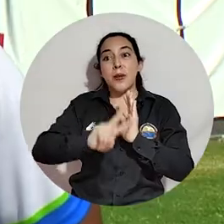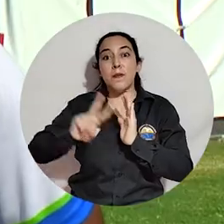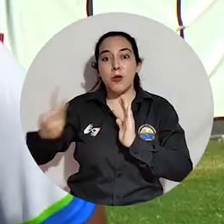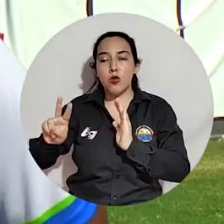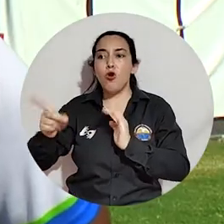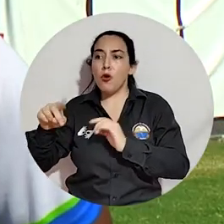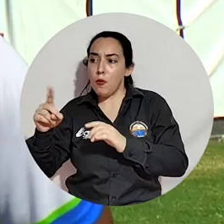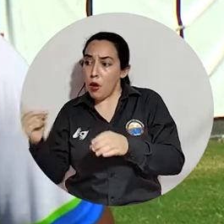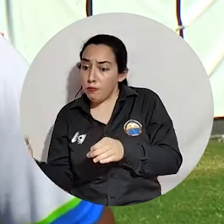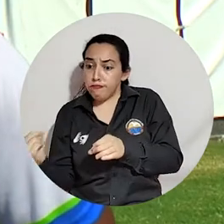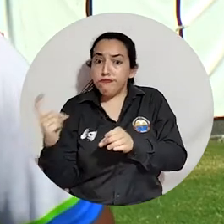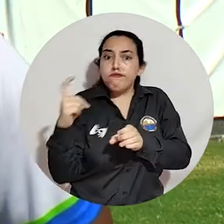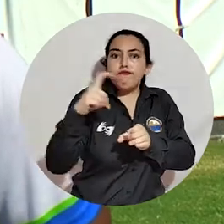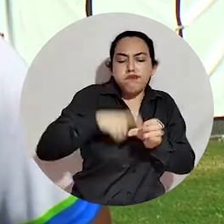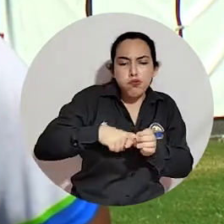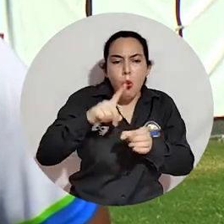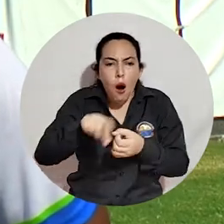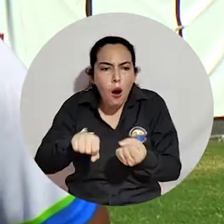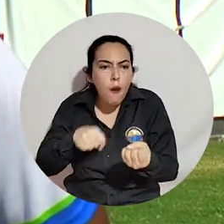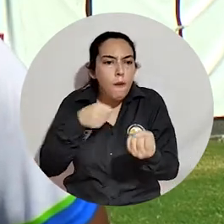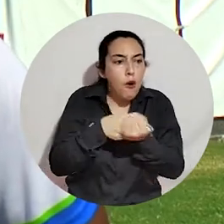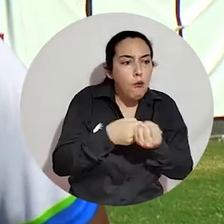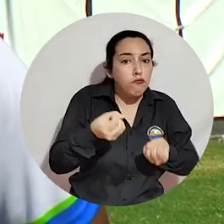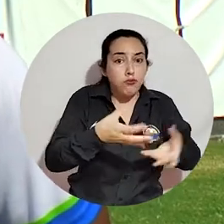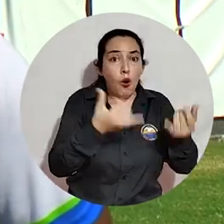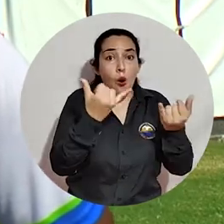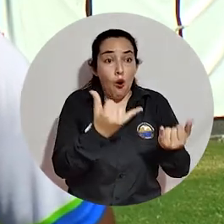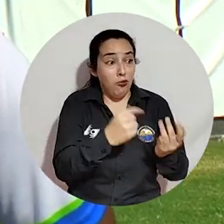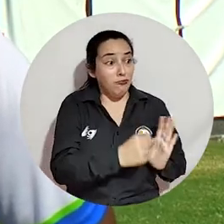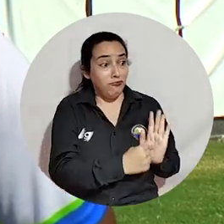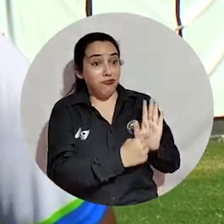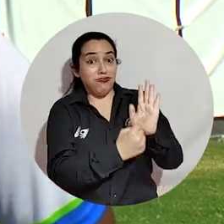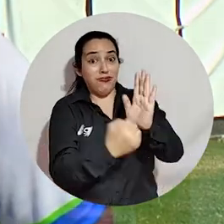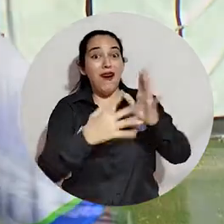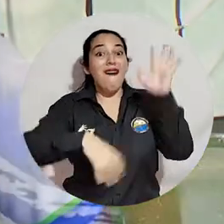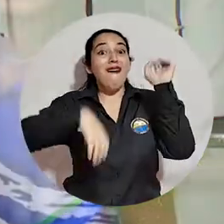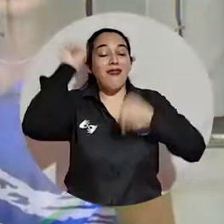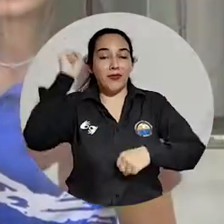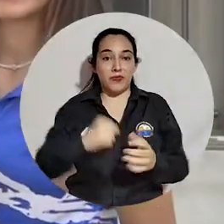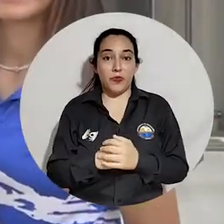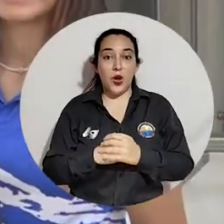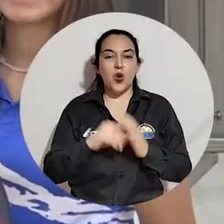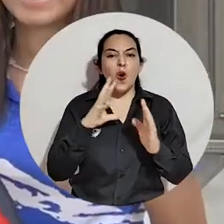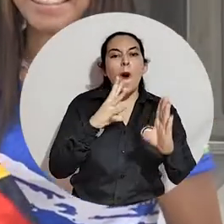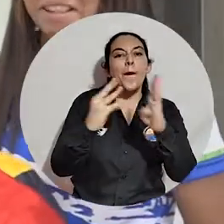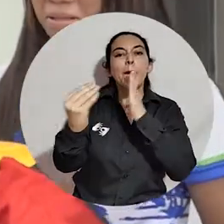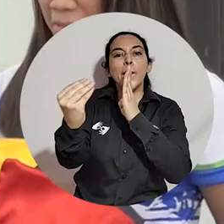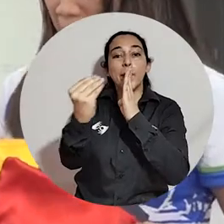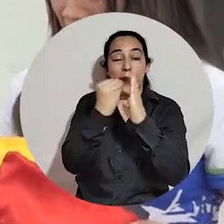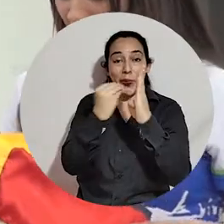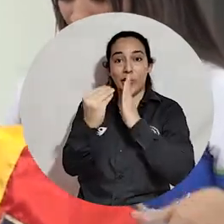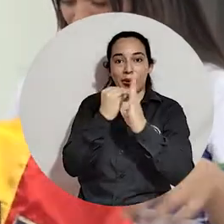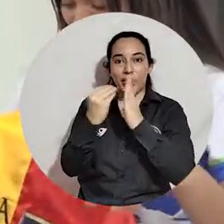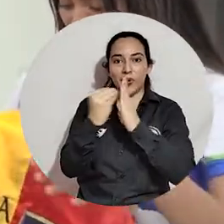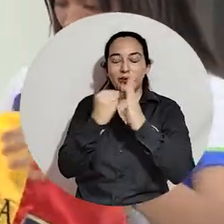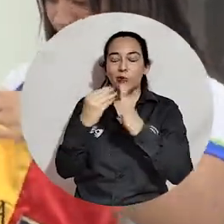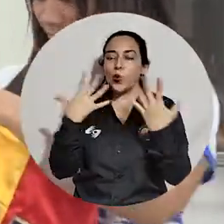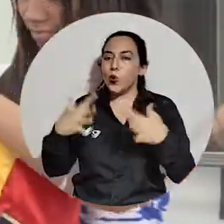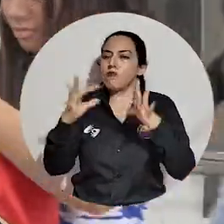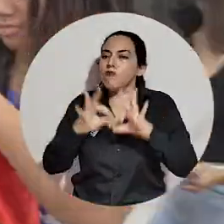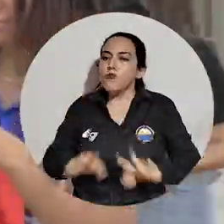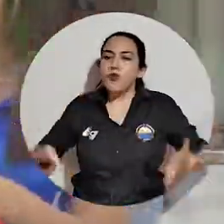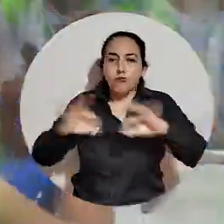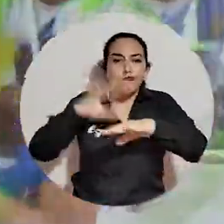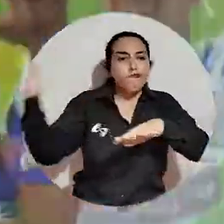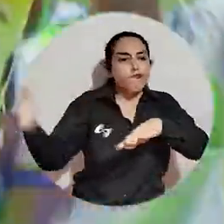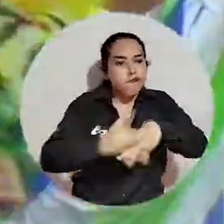del 2022 a aportar un grano de arena y que hoy se ve reflejado con el título, ¿no? Para la Dirección de Bienestar Universitario